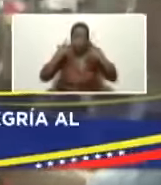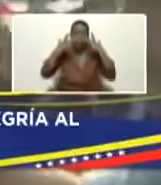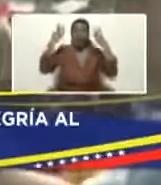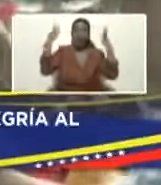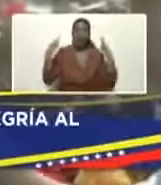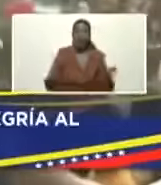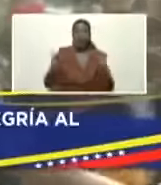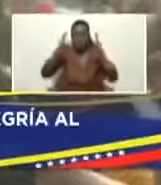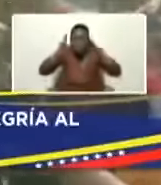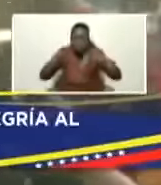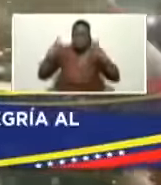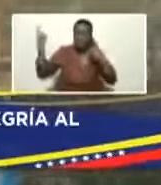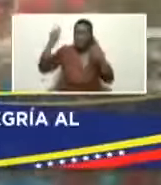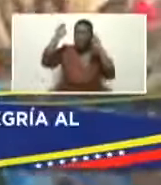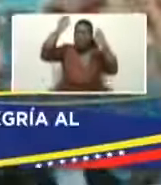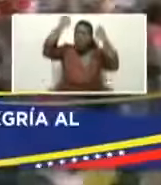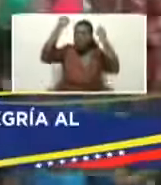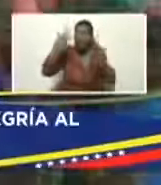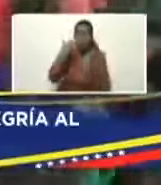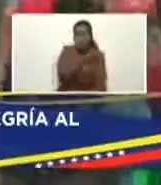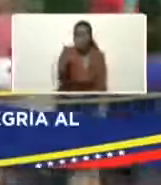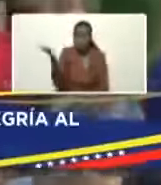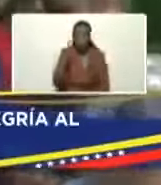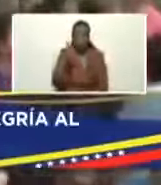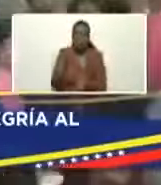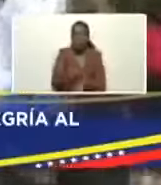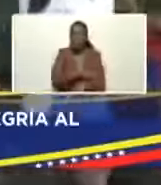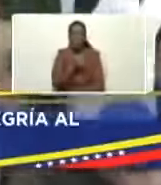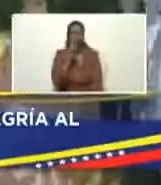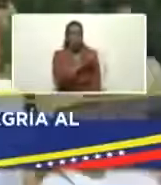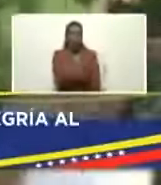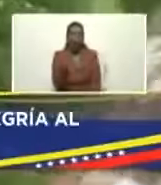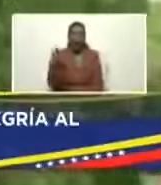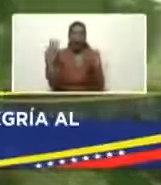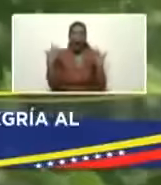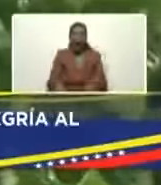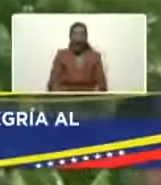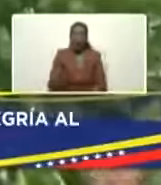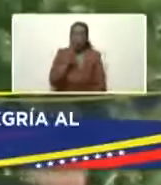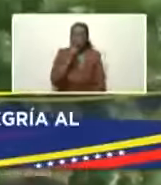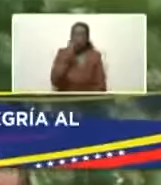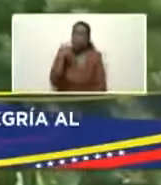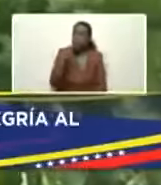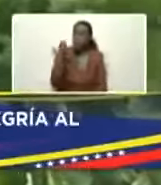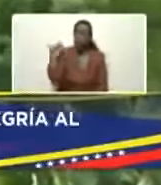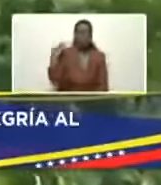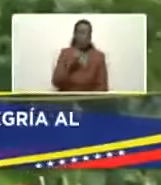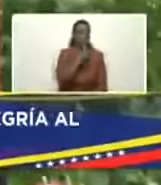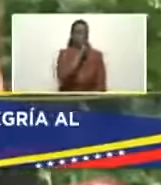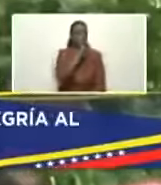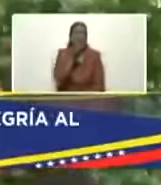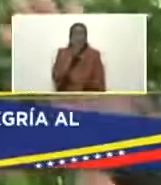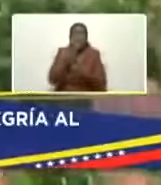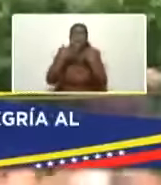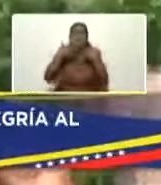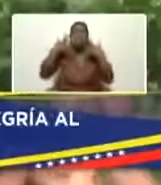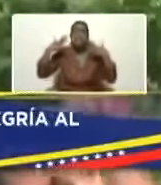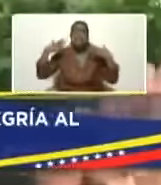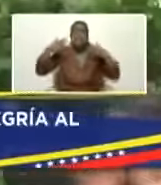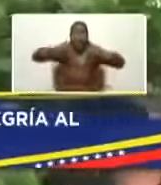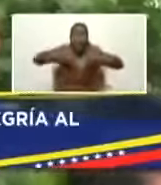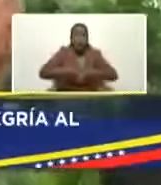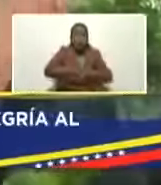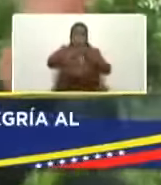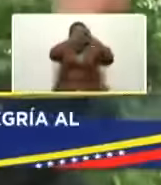de despertar popular. No lo había vivido. Lo confieso, mira qué belleza, mira. Ahí venía una marcha